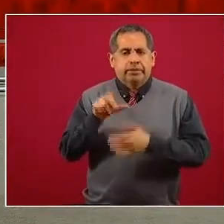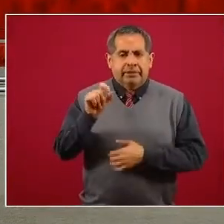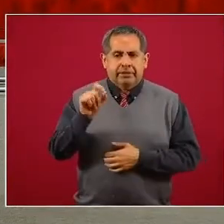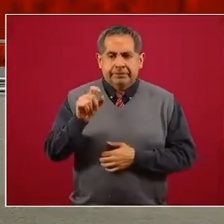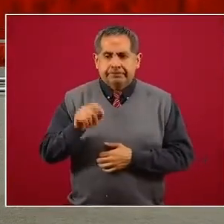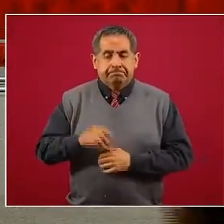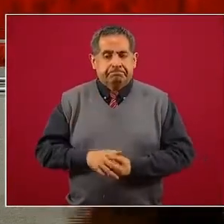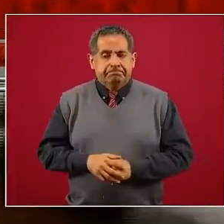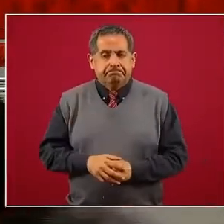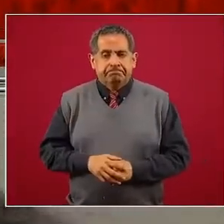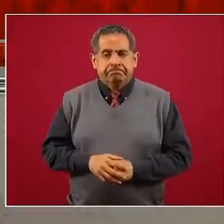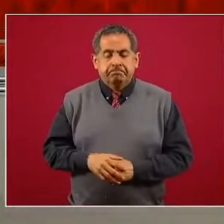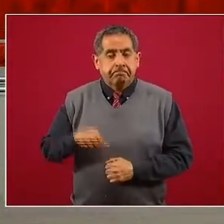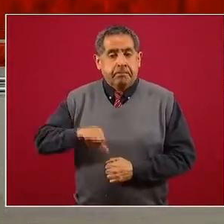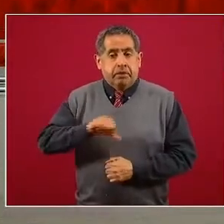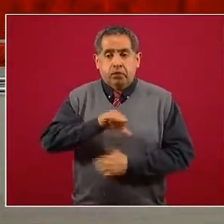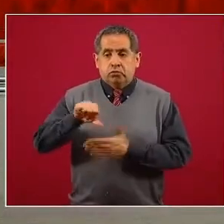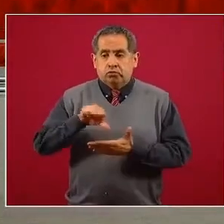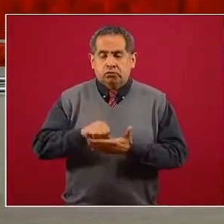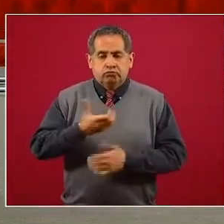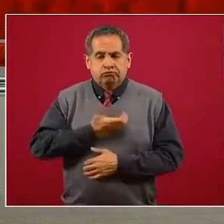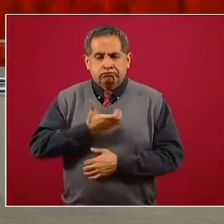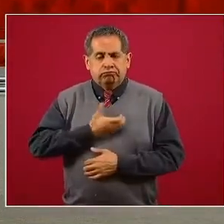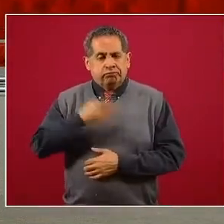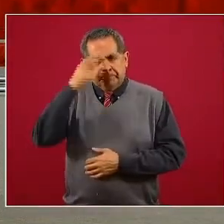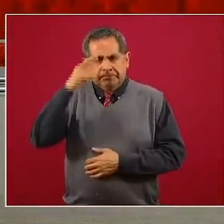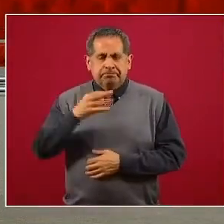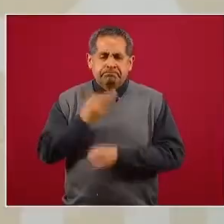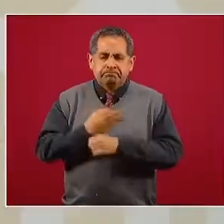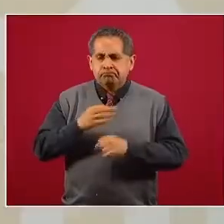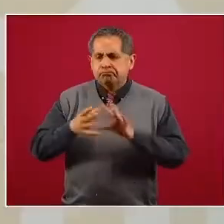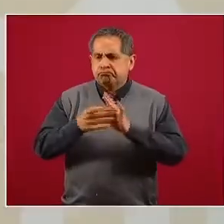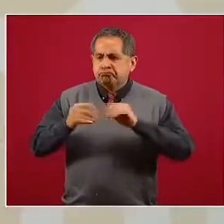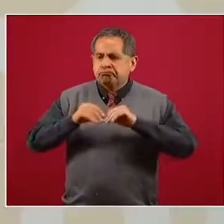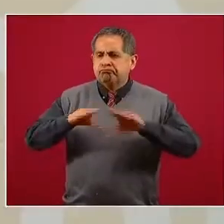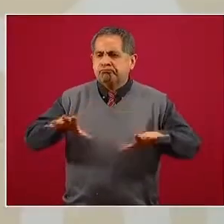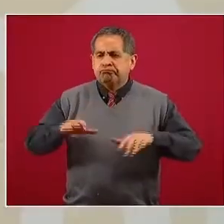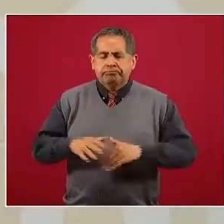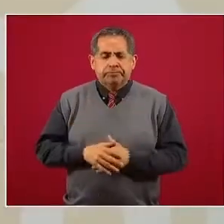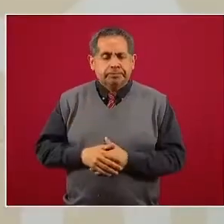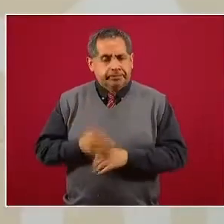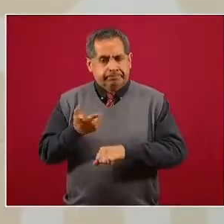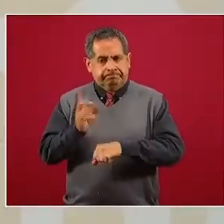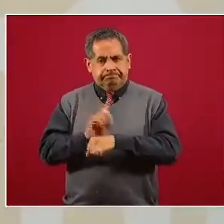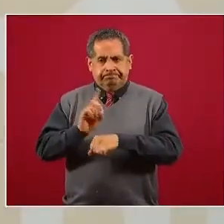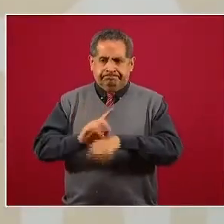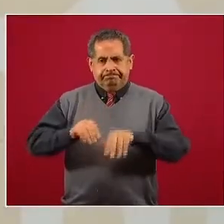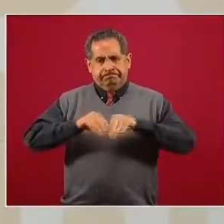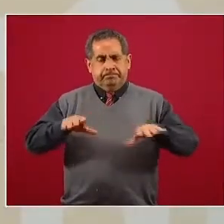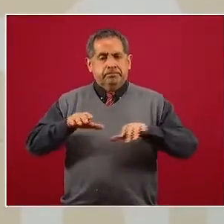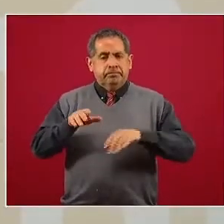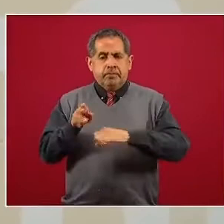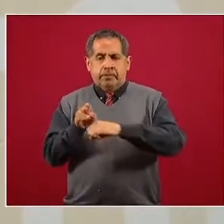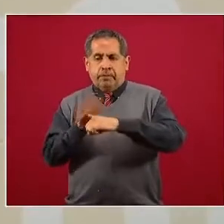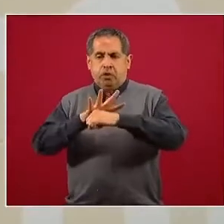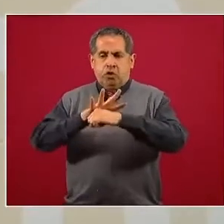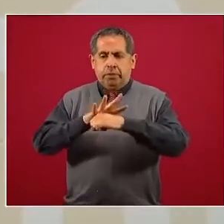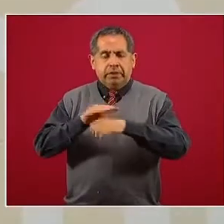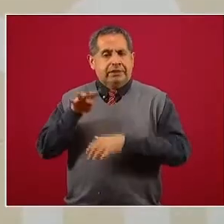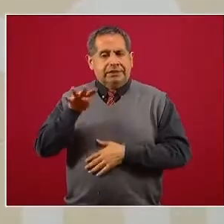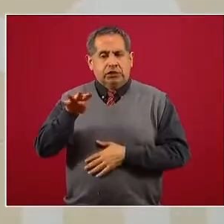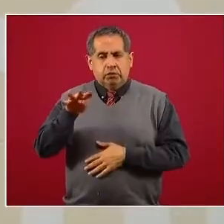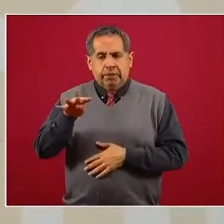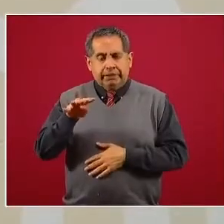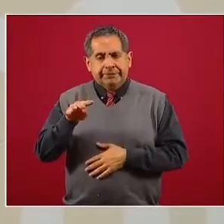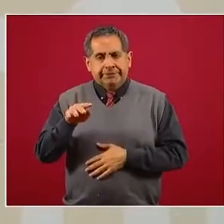Palacio Nacional de México, en la Ciudad de México, vamos a iniciar la conferencia de prensa diaria sobre COVID-19, la